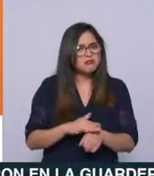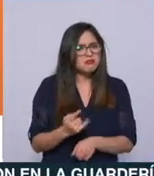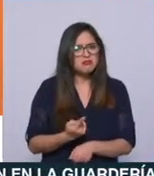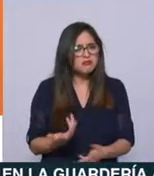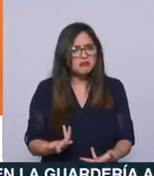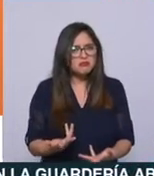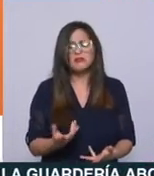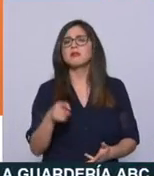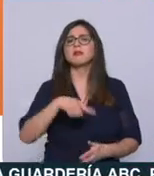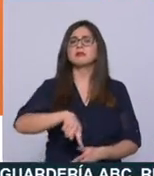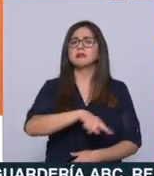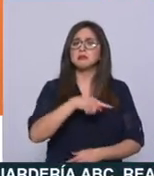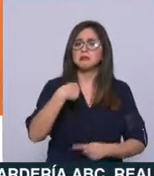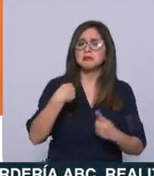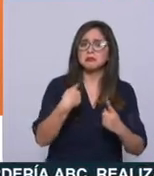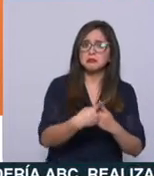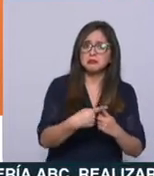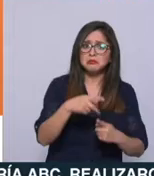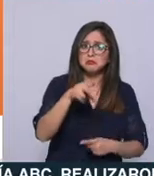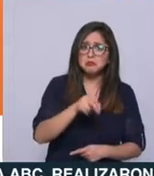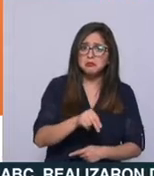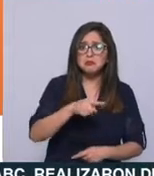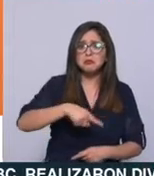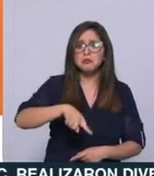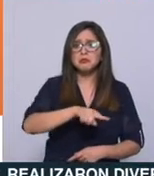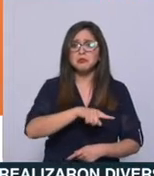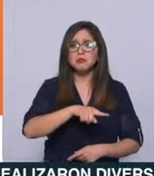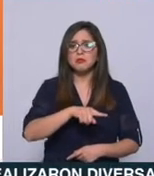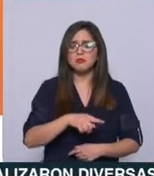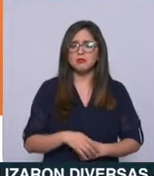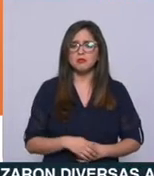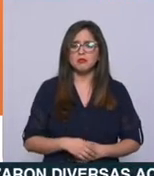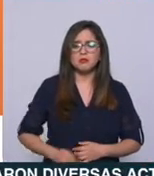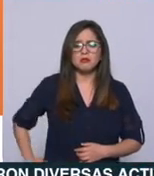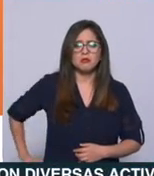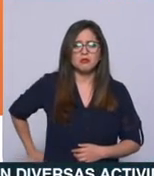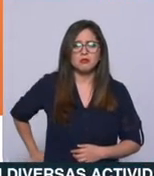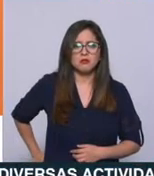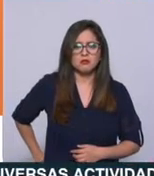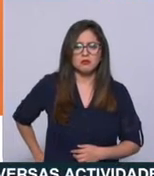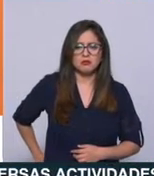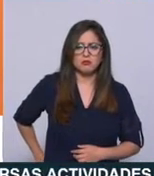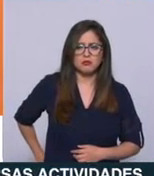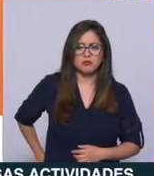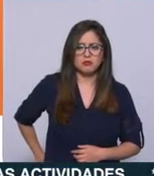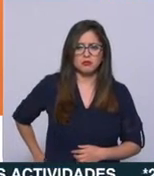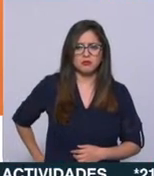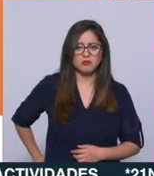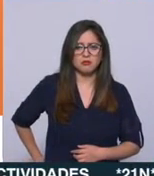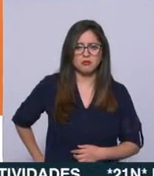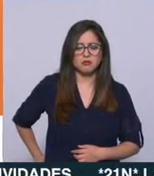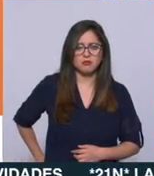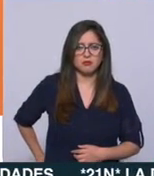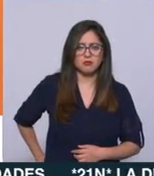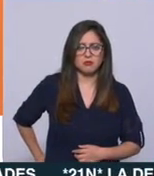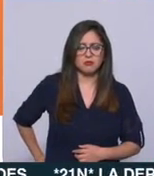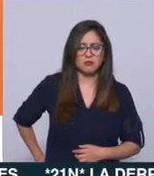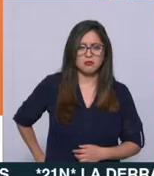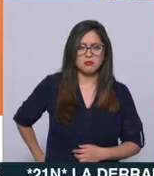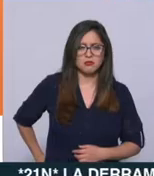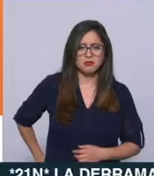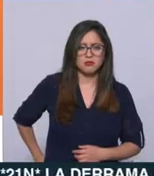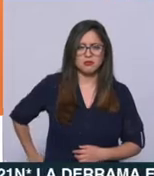si llega a no darse está dentro de ese 20, pero y si se da, pues te diré era el 80, pero a lo que voy es